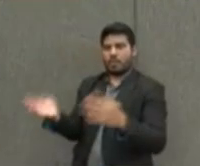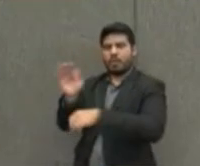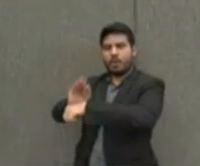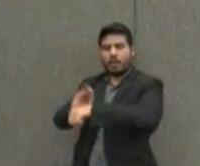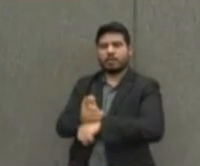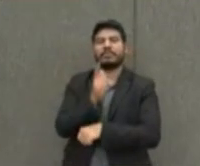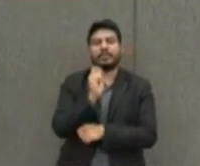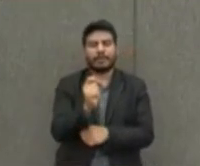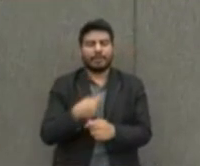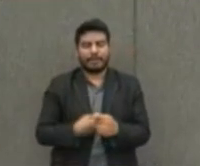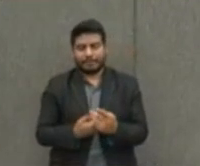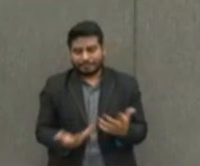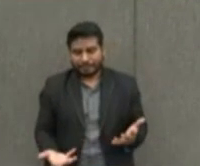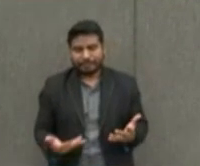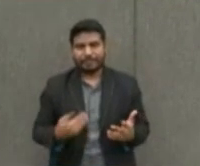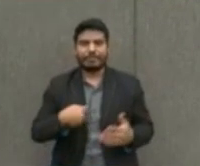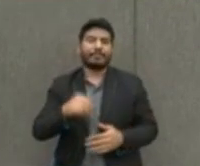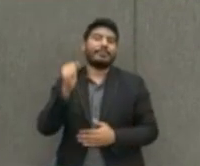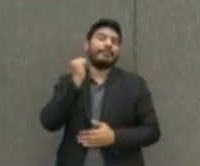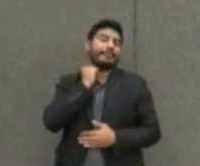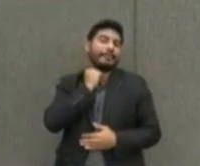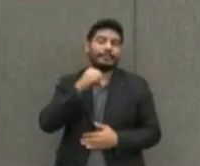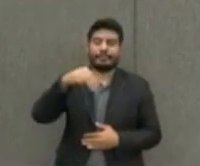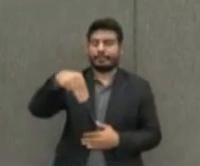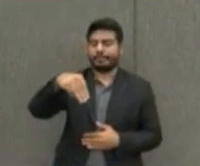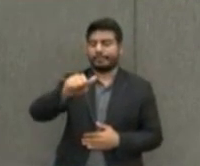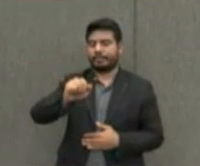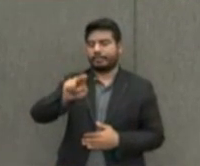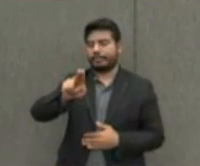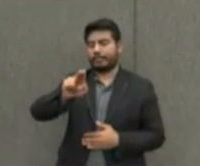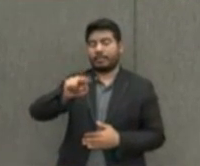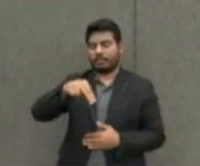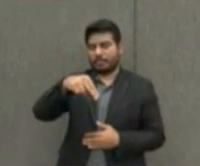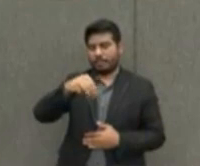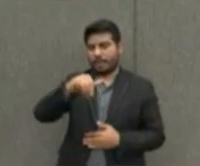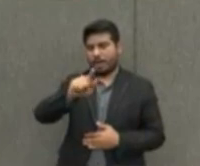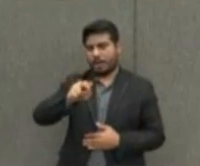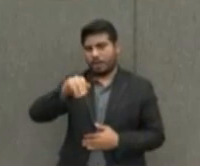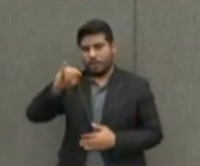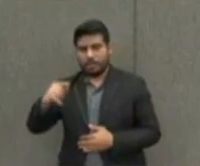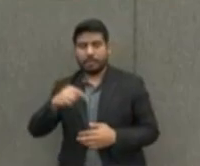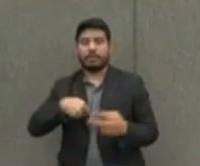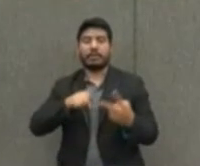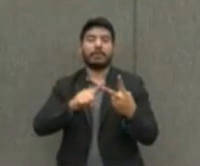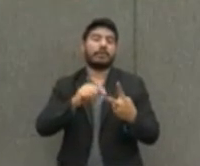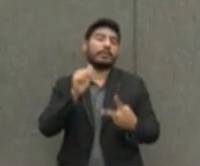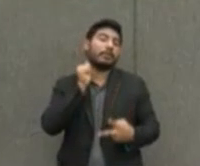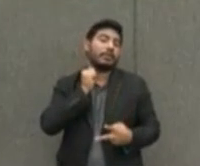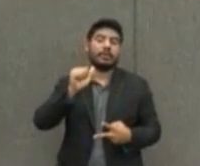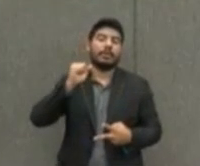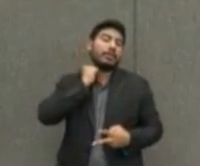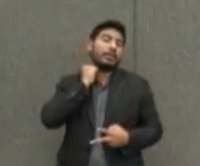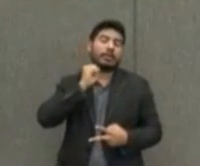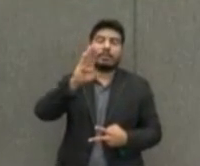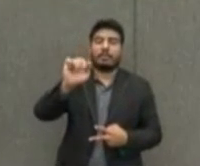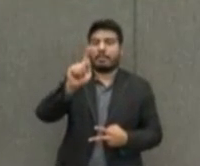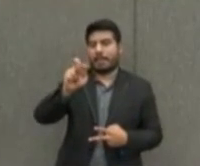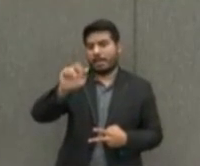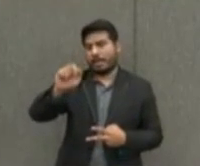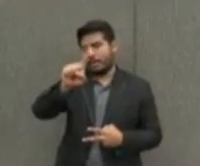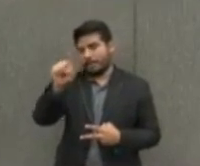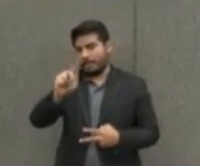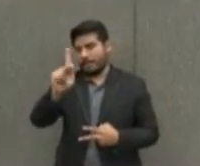a mis compañeras la senadora malú mícher y la senadora beatriz paredez gracias por acompañarnos